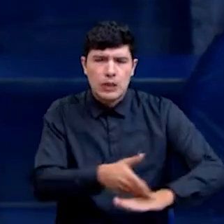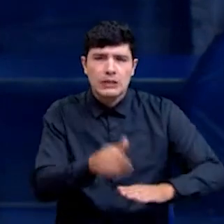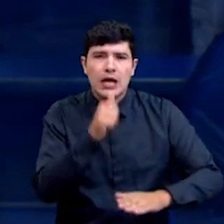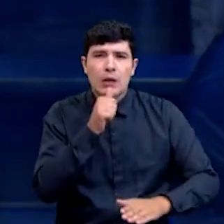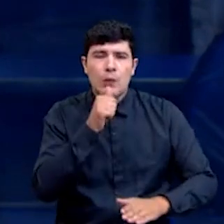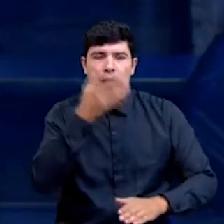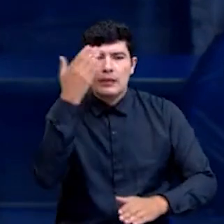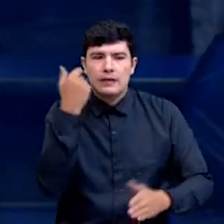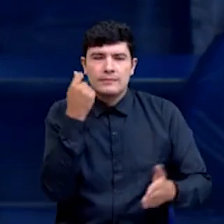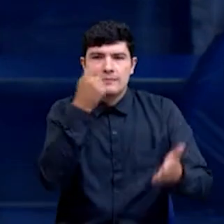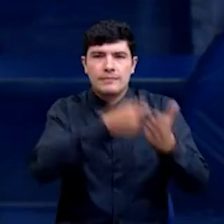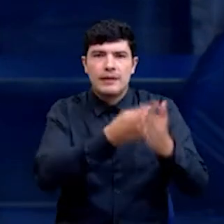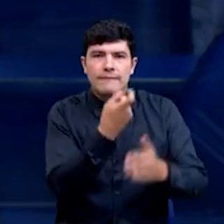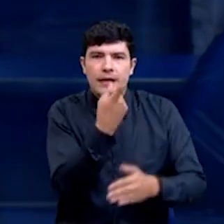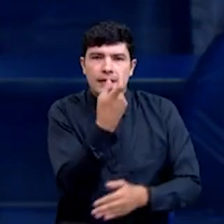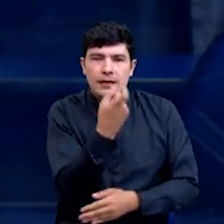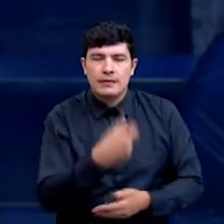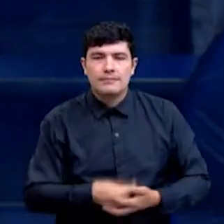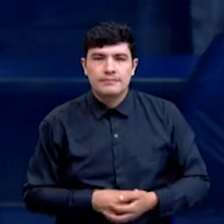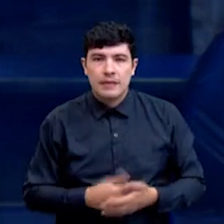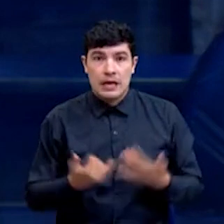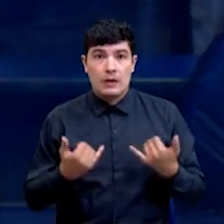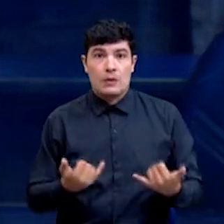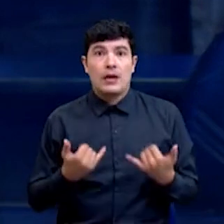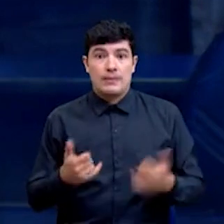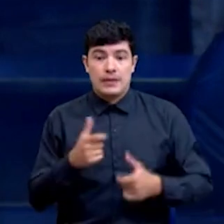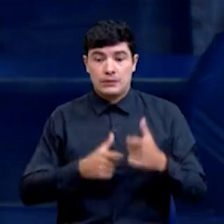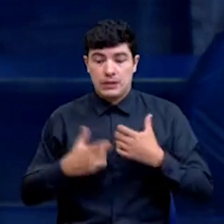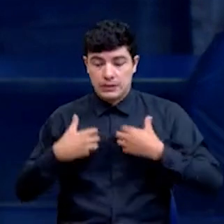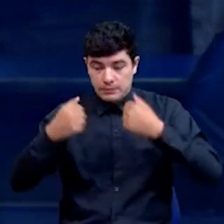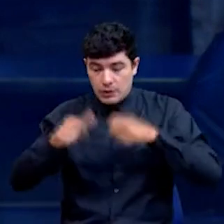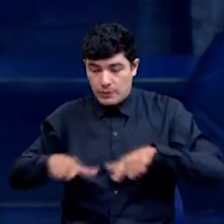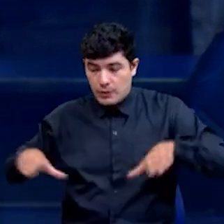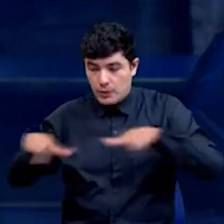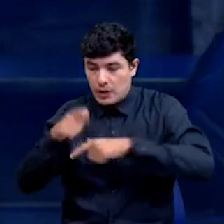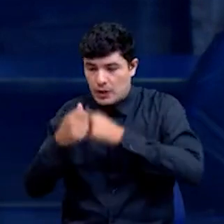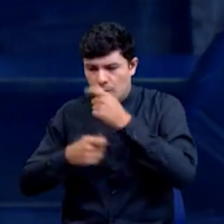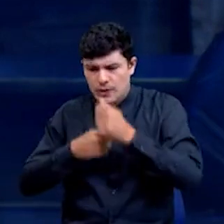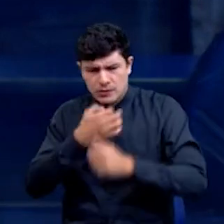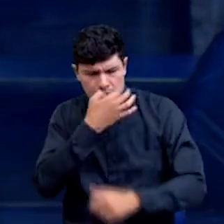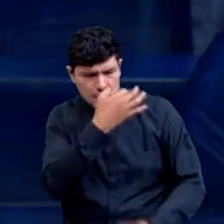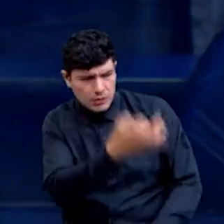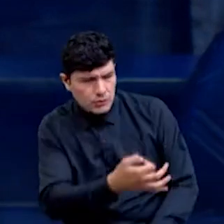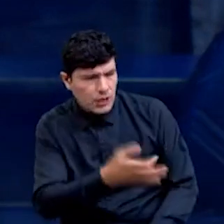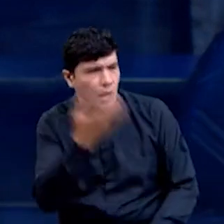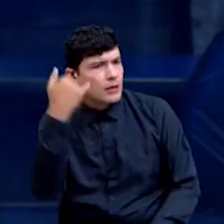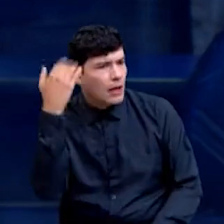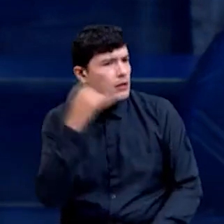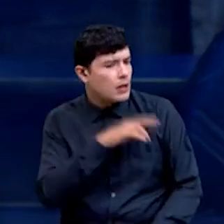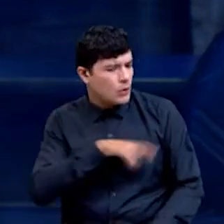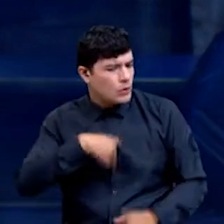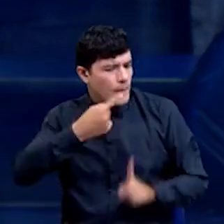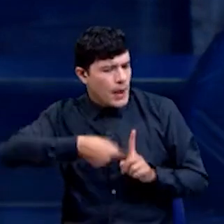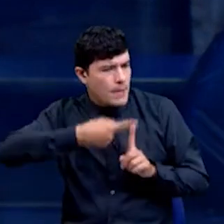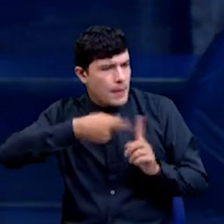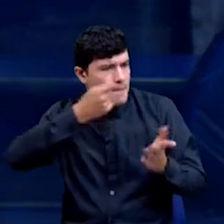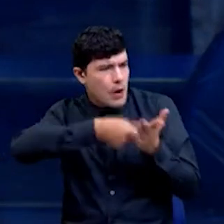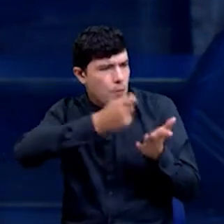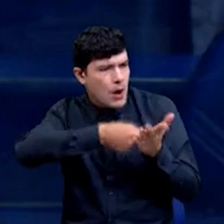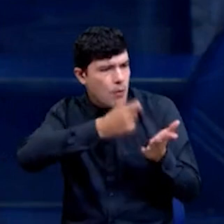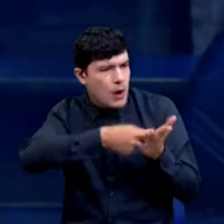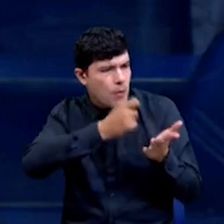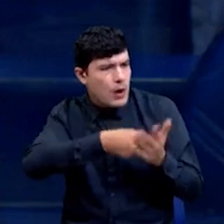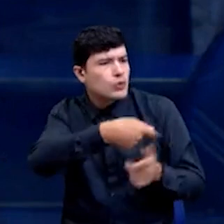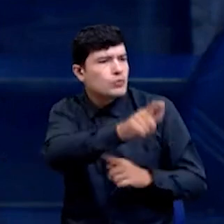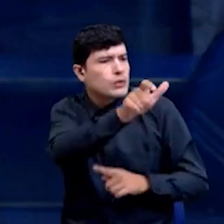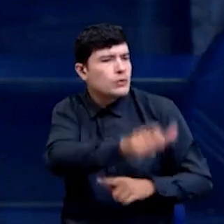anterior administración de esta entidad. Propietarios de los locales comerciales denunciaron ante la Procuraduría General de la Nación las